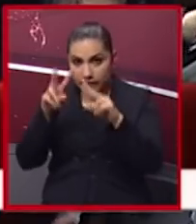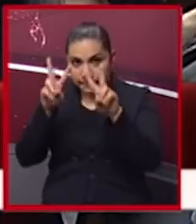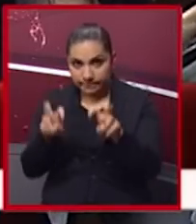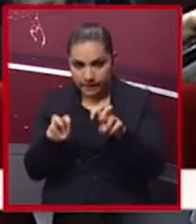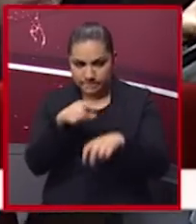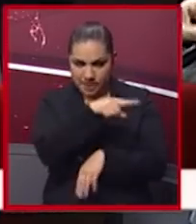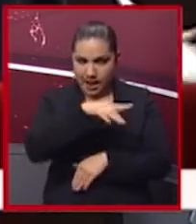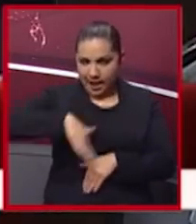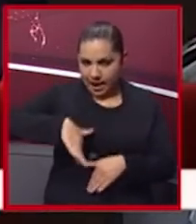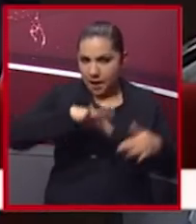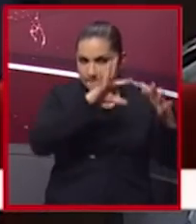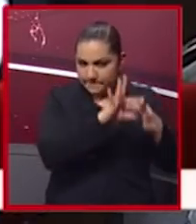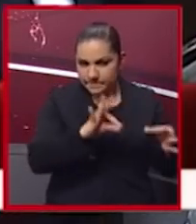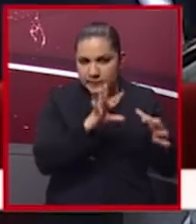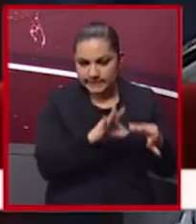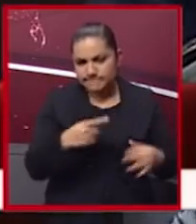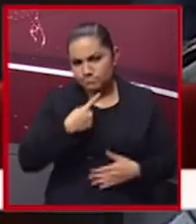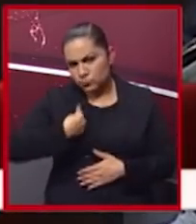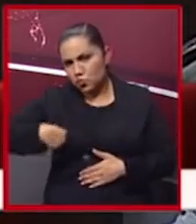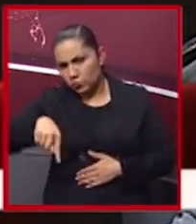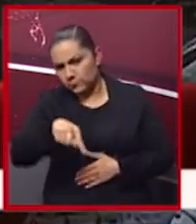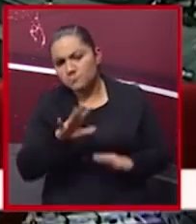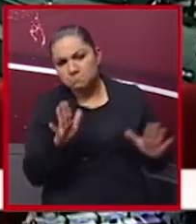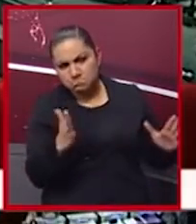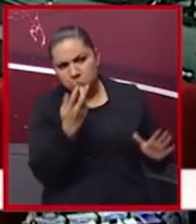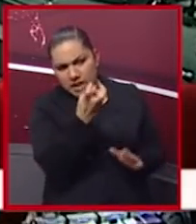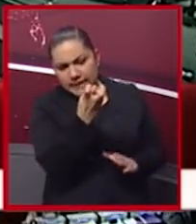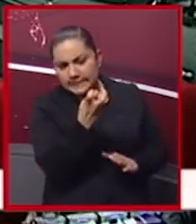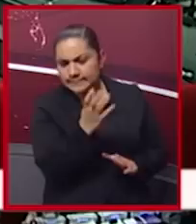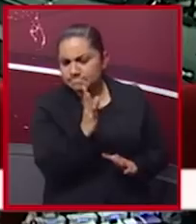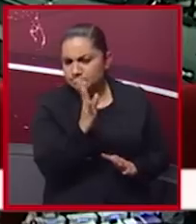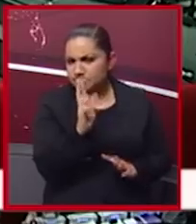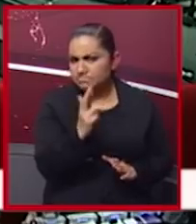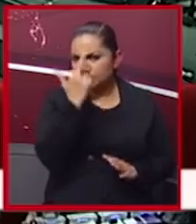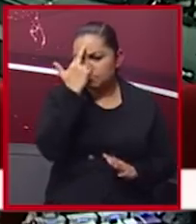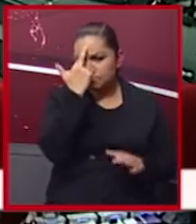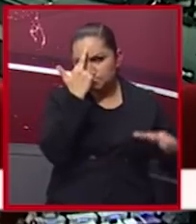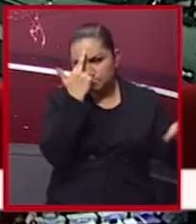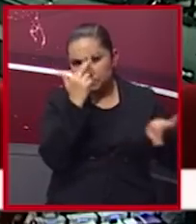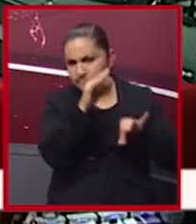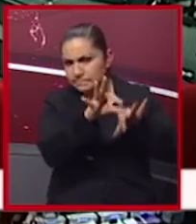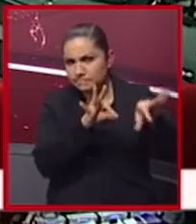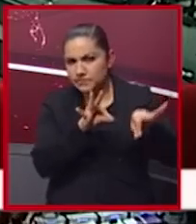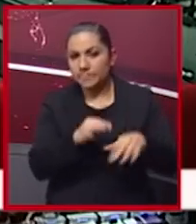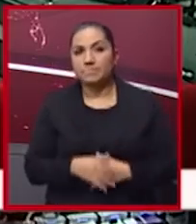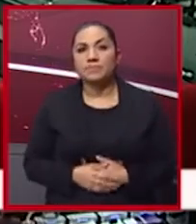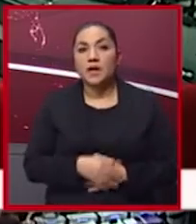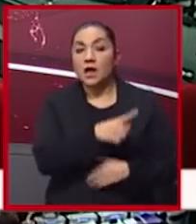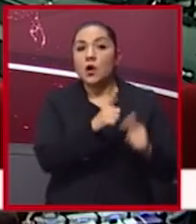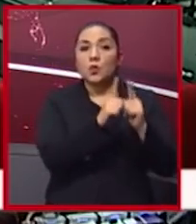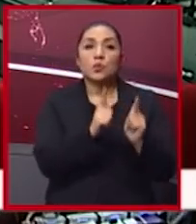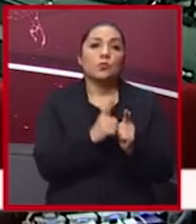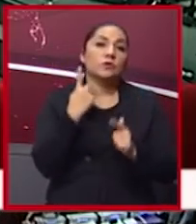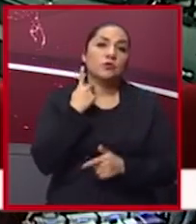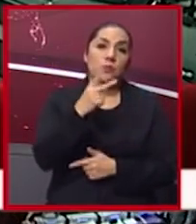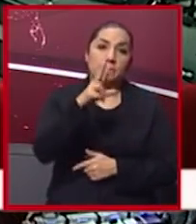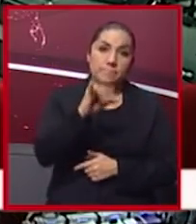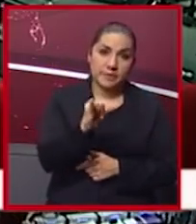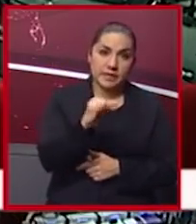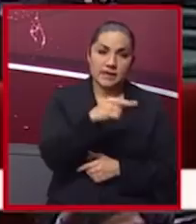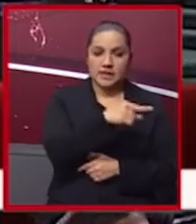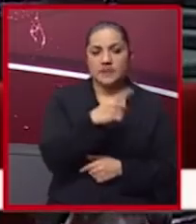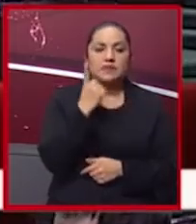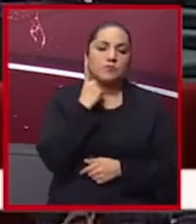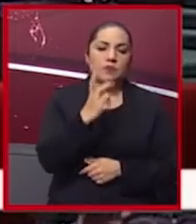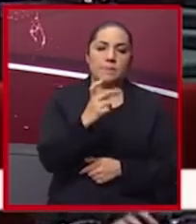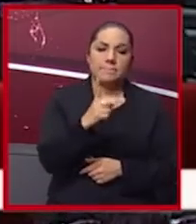posteriormente en el Pleno este presupuesto. Por el PRI, el diputado Pedro Pablo Treviño dijo tener dudas